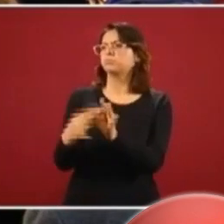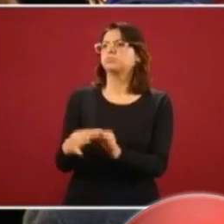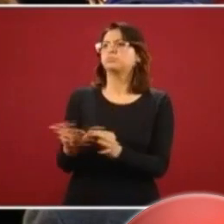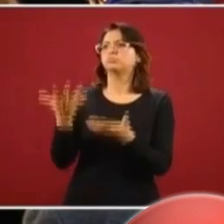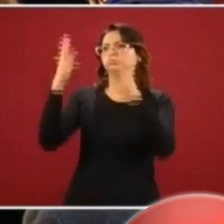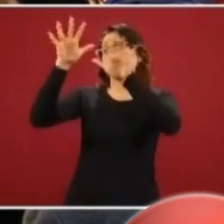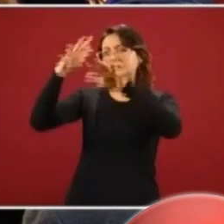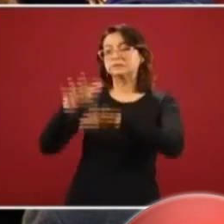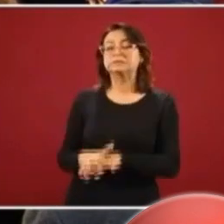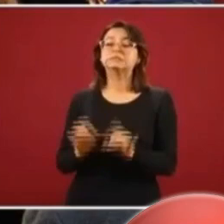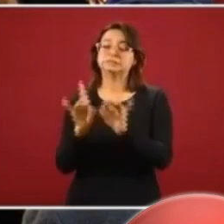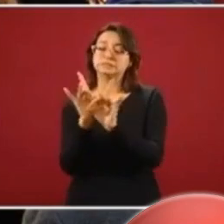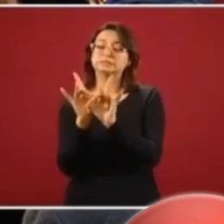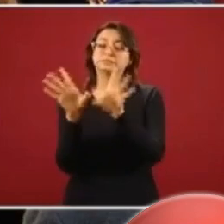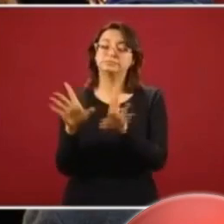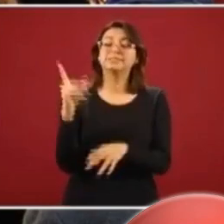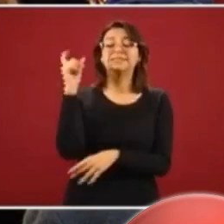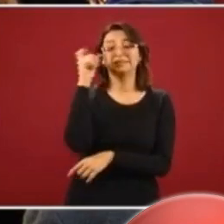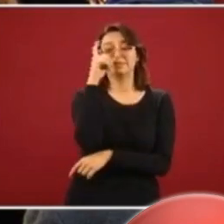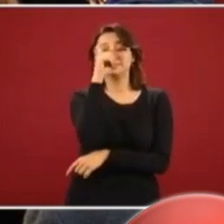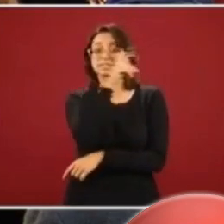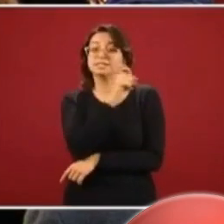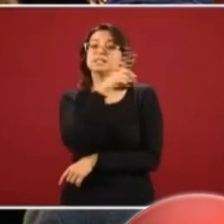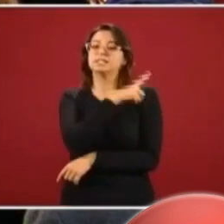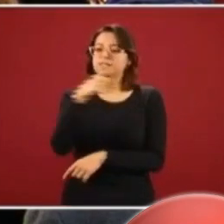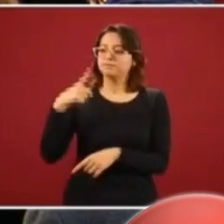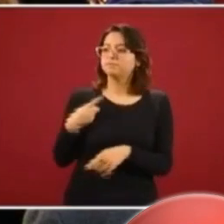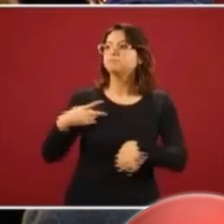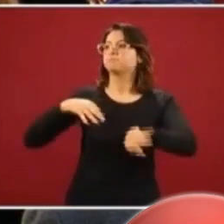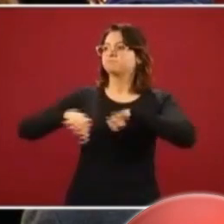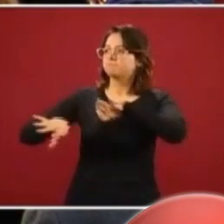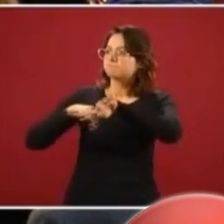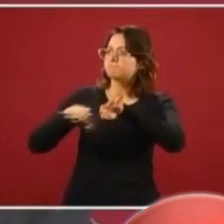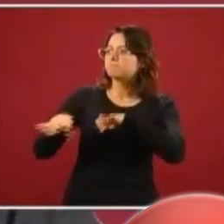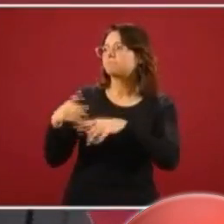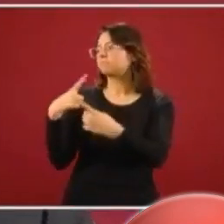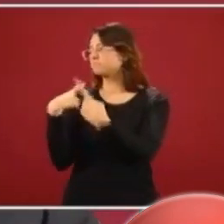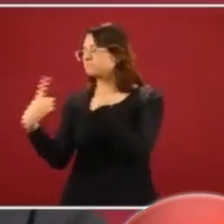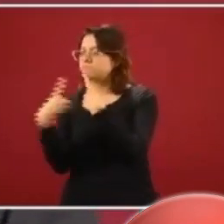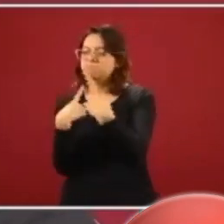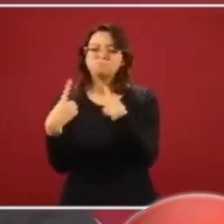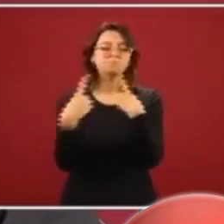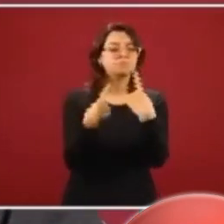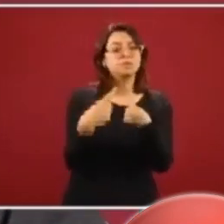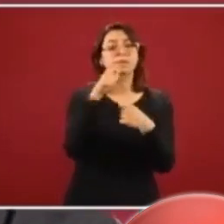momentos difíciles, pero que estamos haciendo un trabajo social de diálogo y que